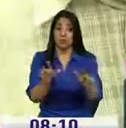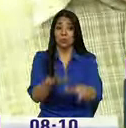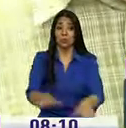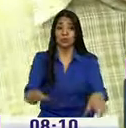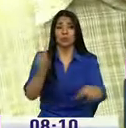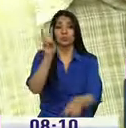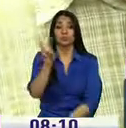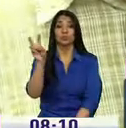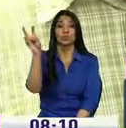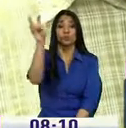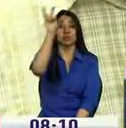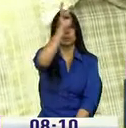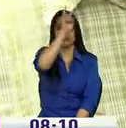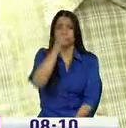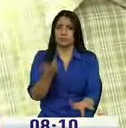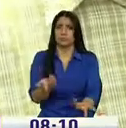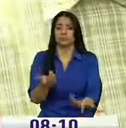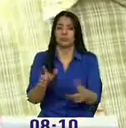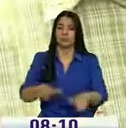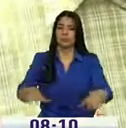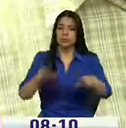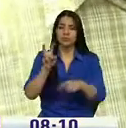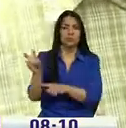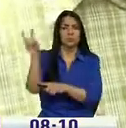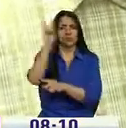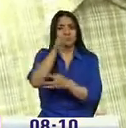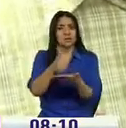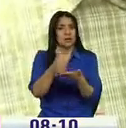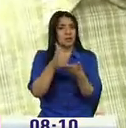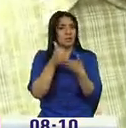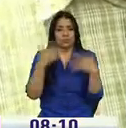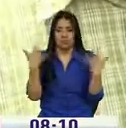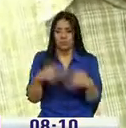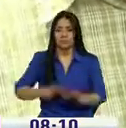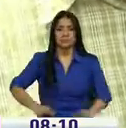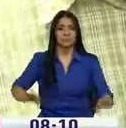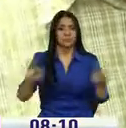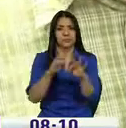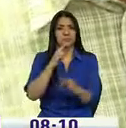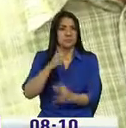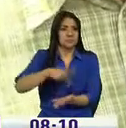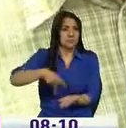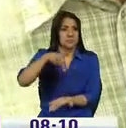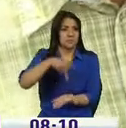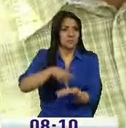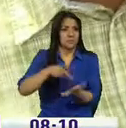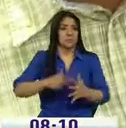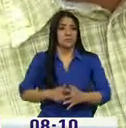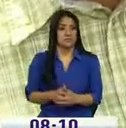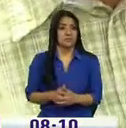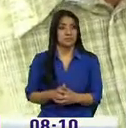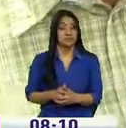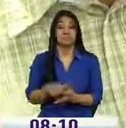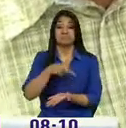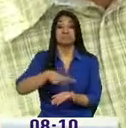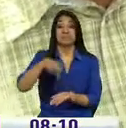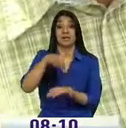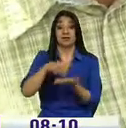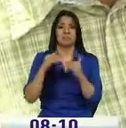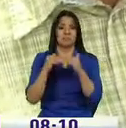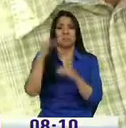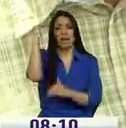tema turístico es un rubro de mucha trascendencia, y quizá, sobre todo las parroquias